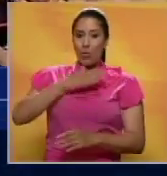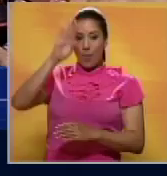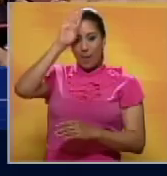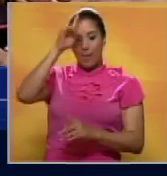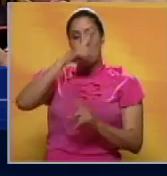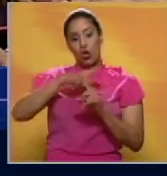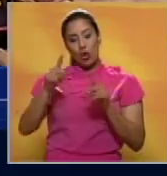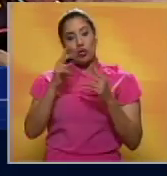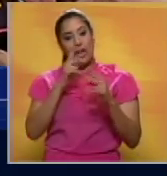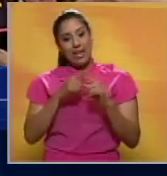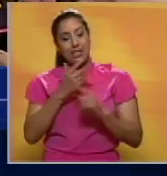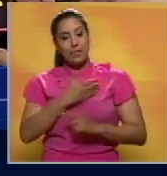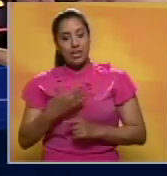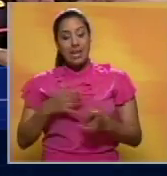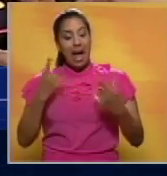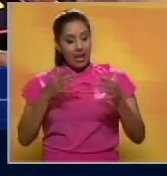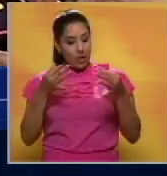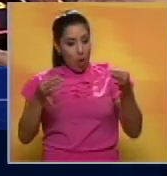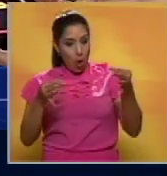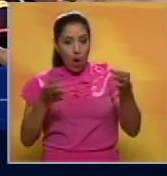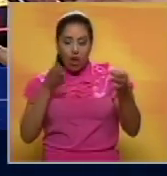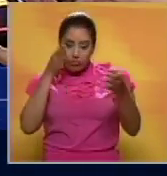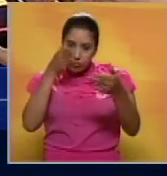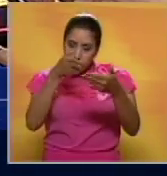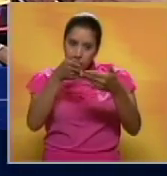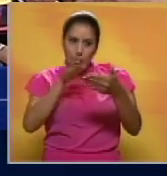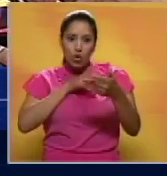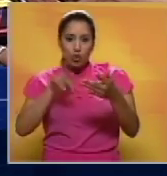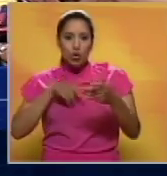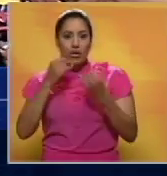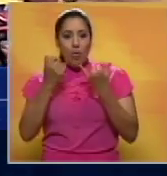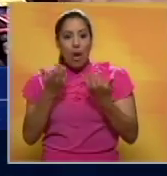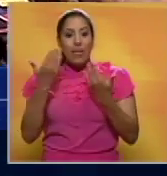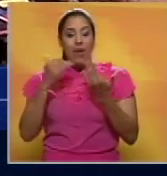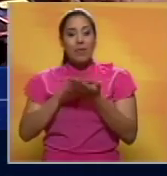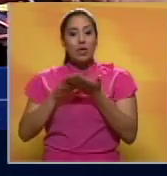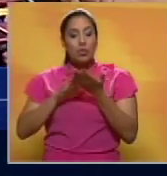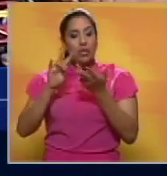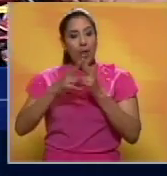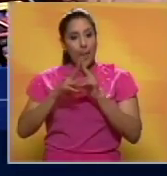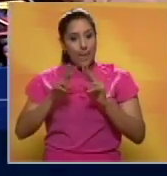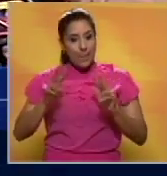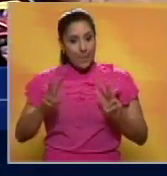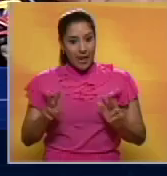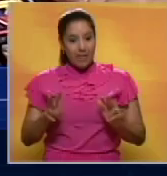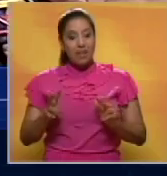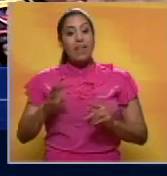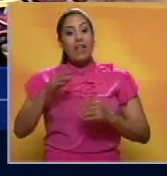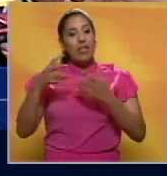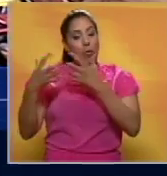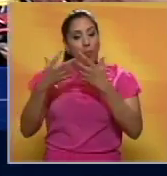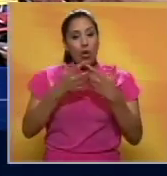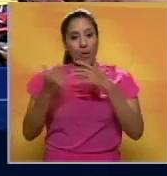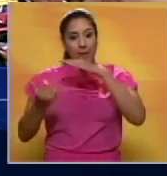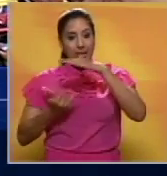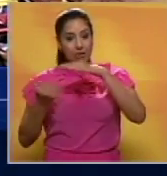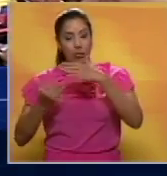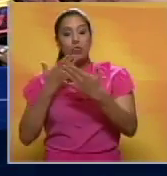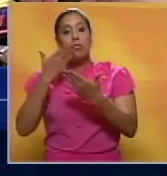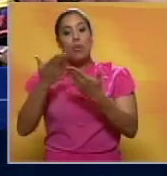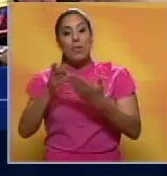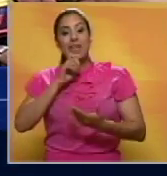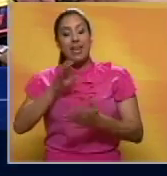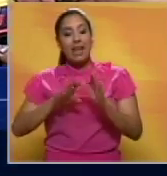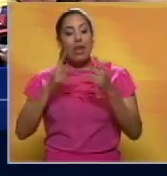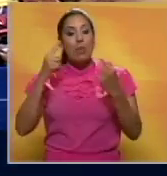los expresidentes. Hay una hoja de ruta que nos lleva a una solución pacífica del conflicto institucional planteado